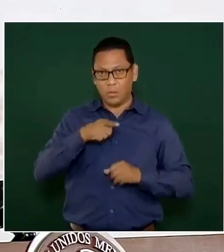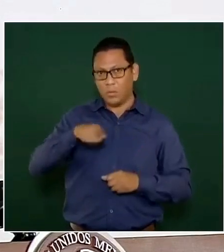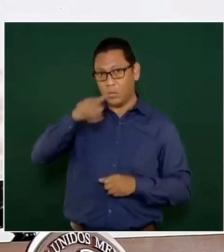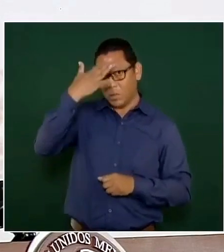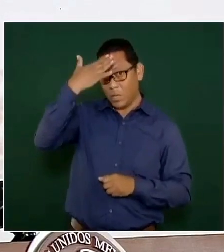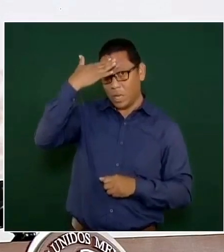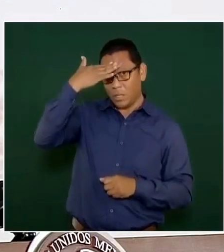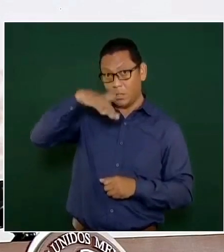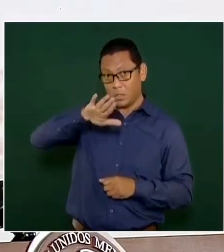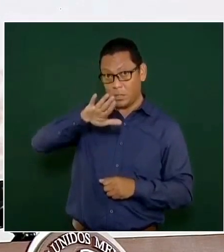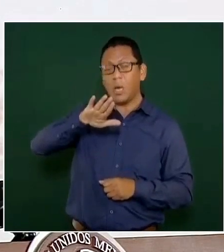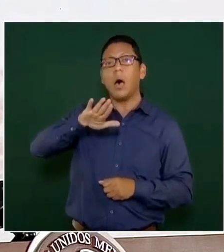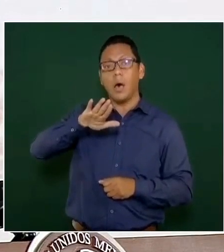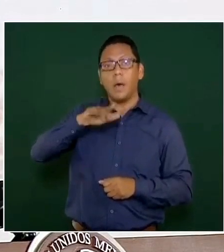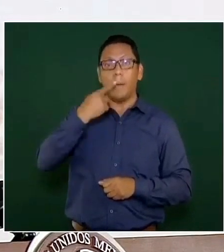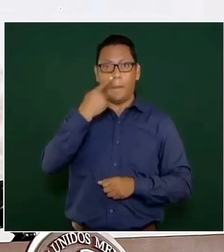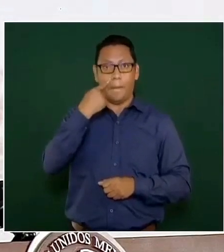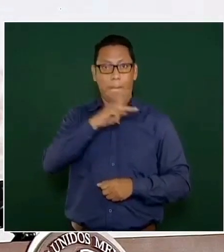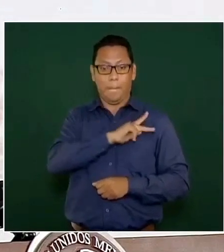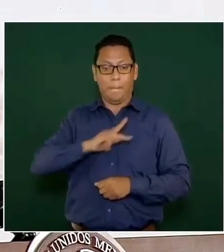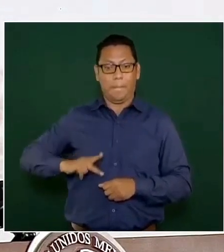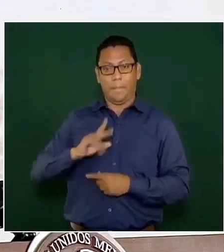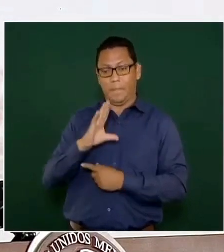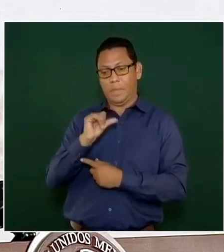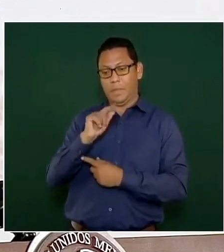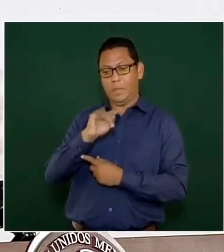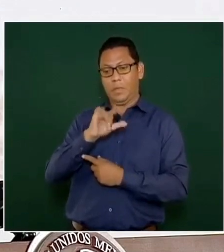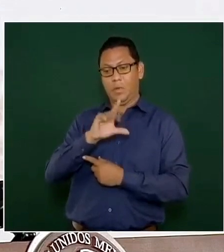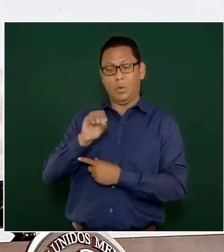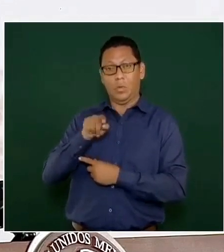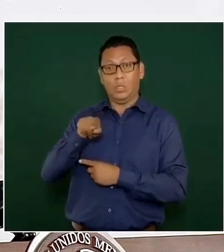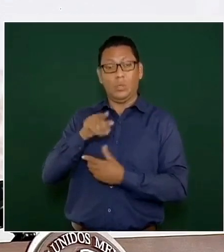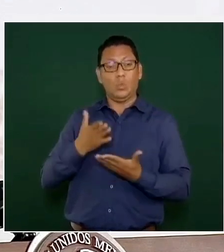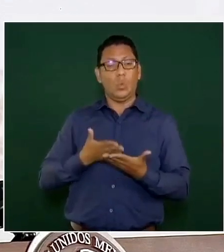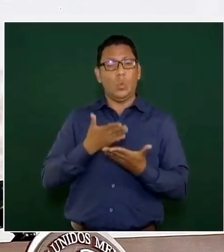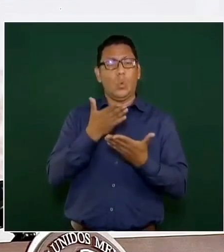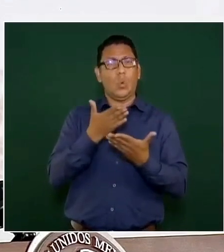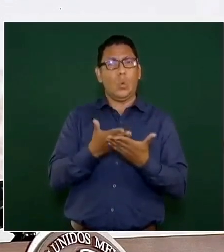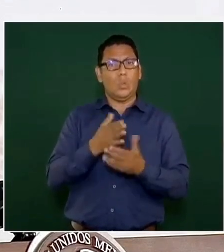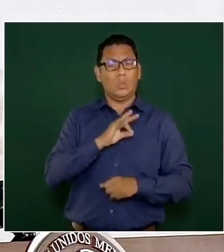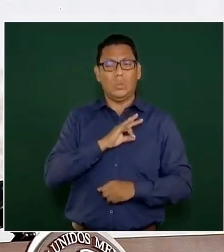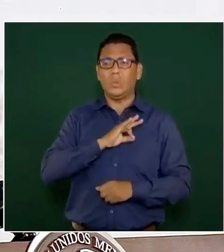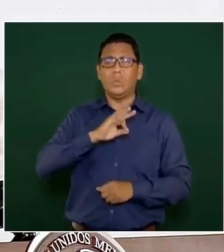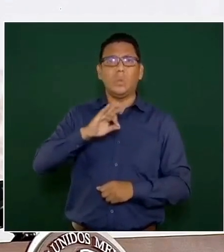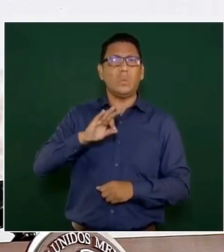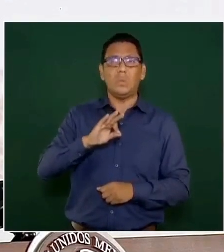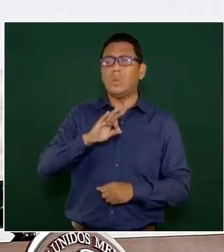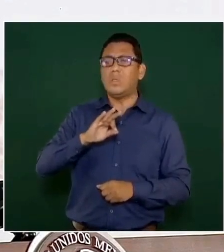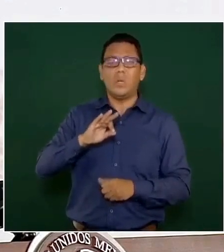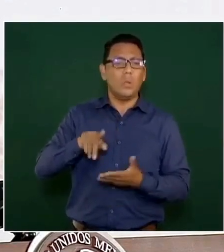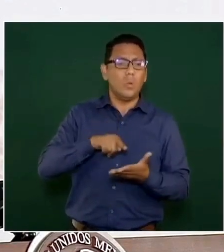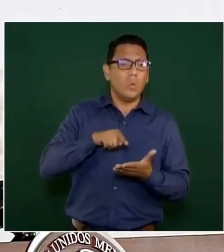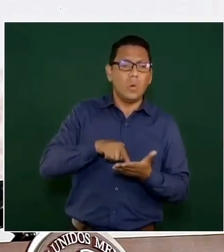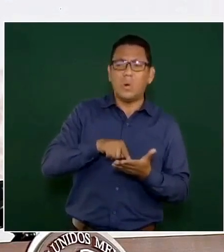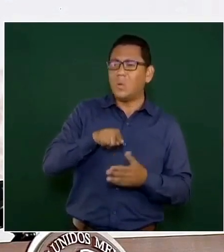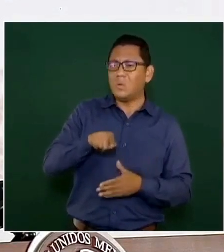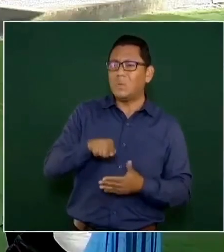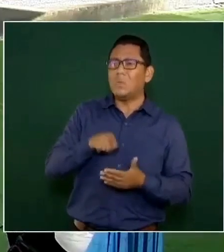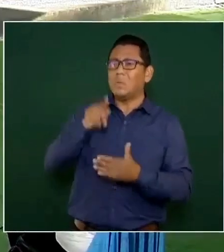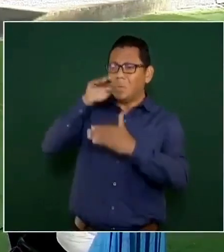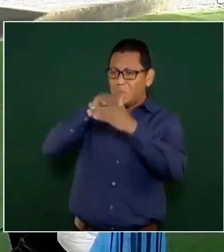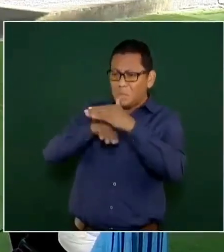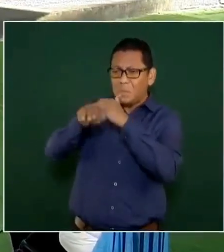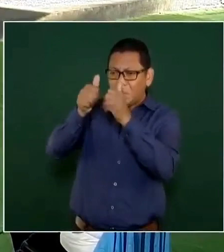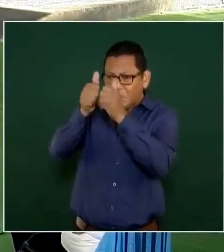saben, el presidente Castillo solicitó asilo. Por supuesto que había la disposición de México